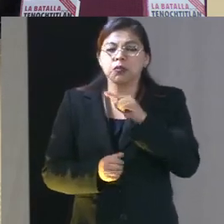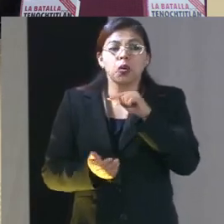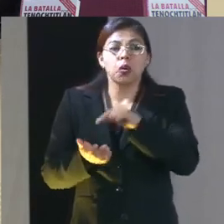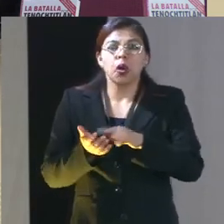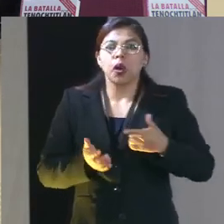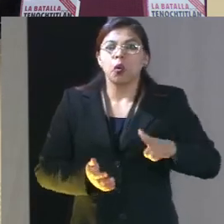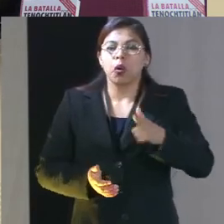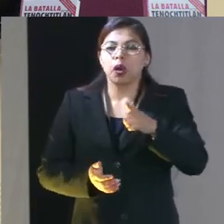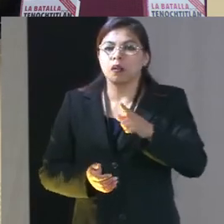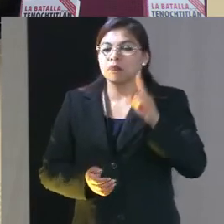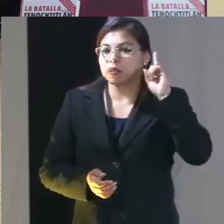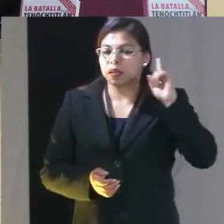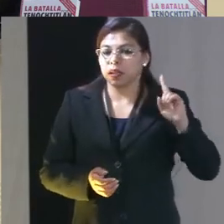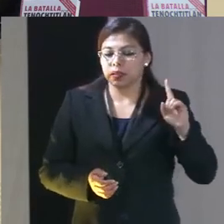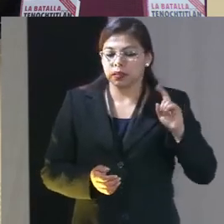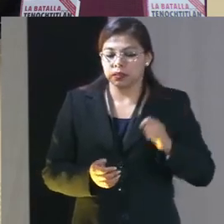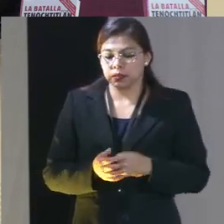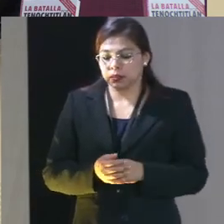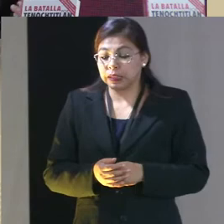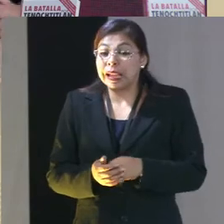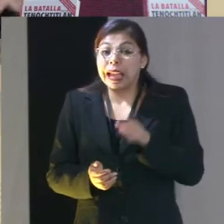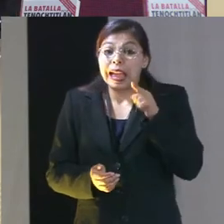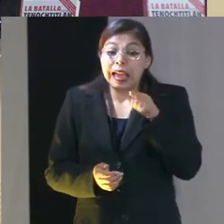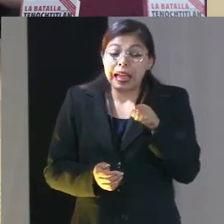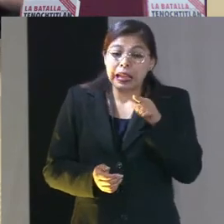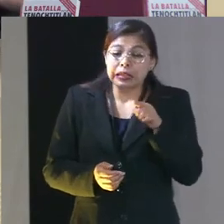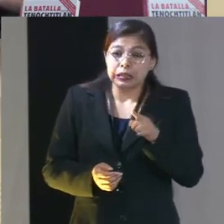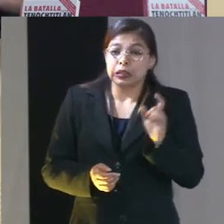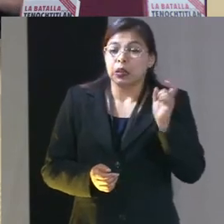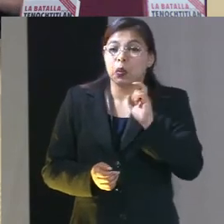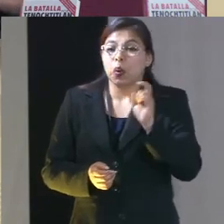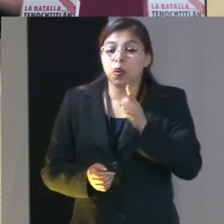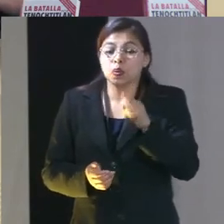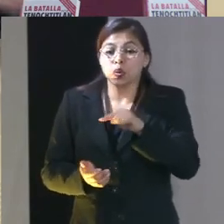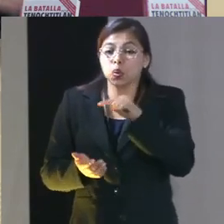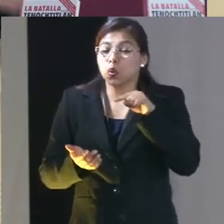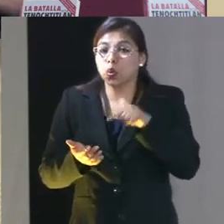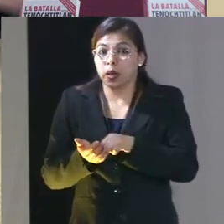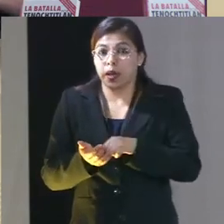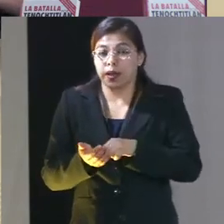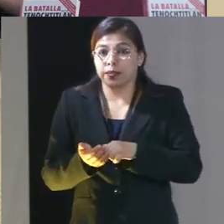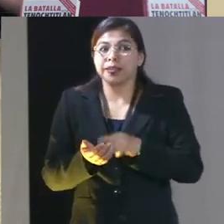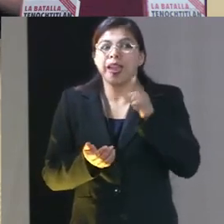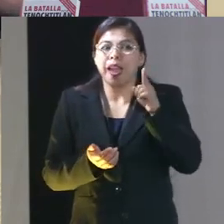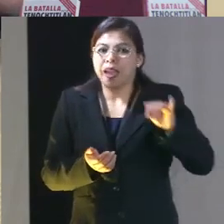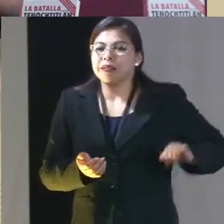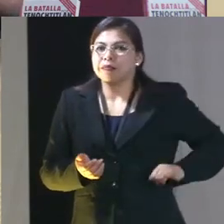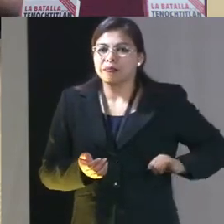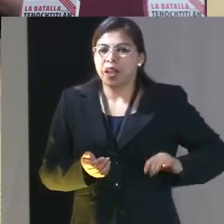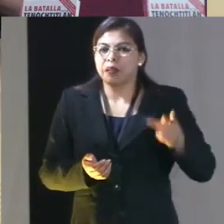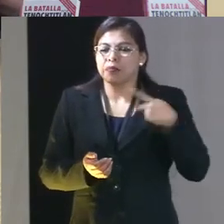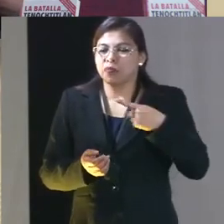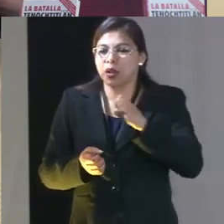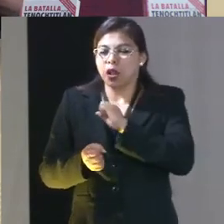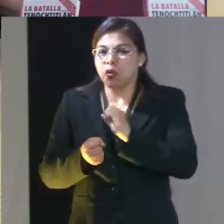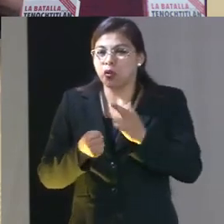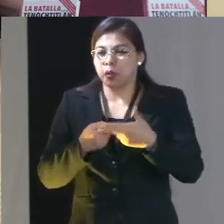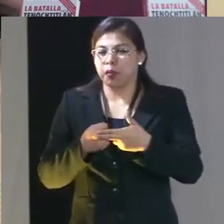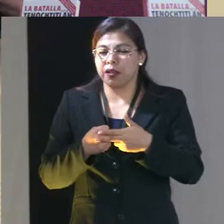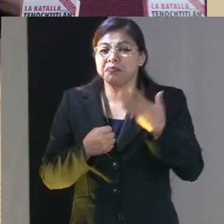Guanajuato y de Zacatecas. Ahí es cuando este territorio le empieza a importar a Europa. Antes era un territorio